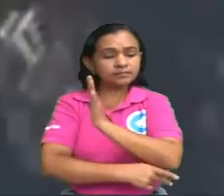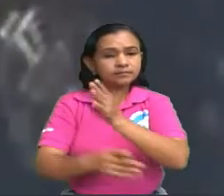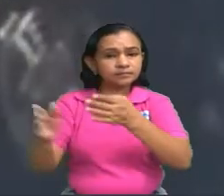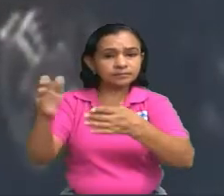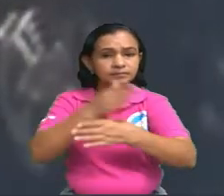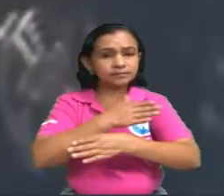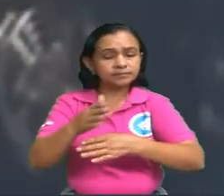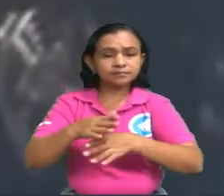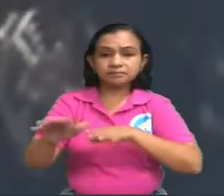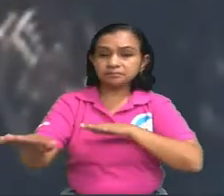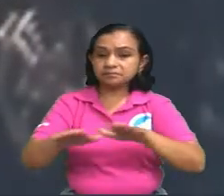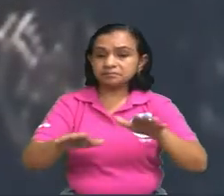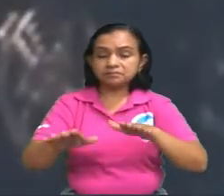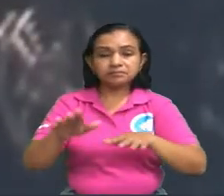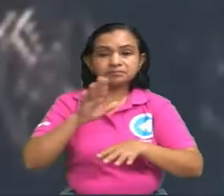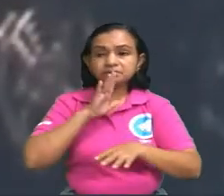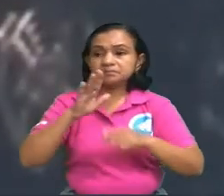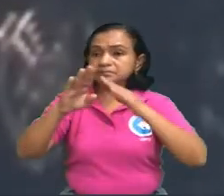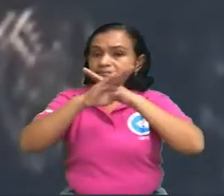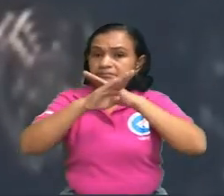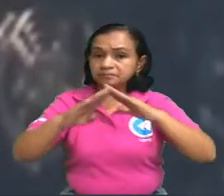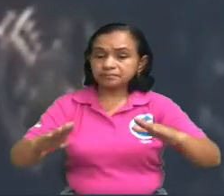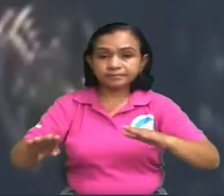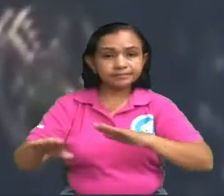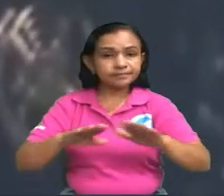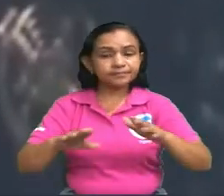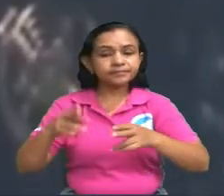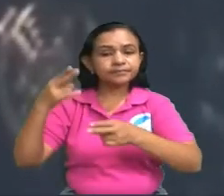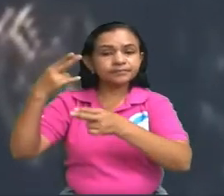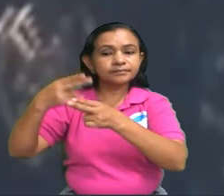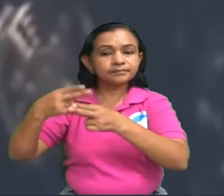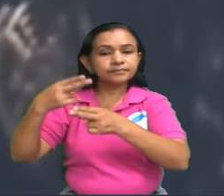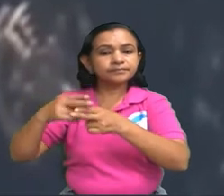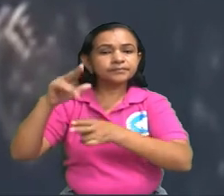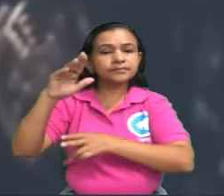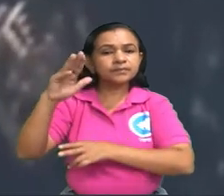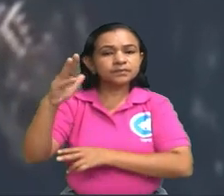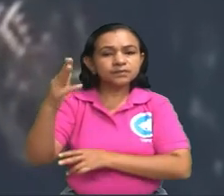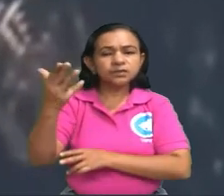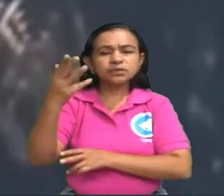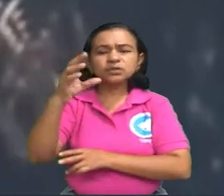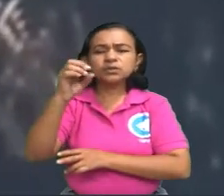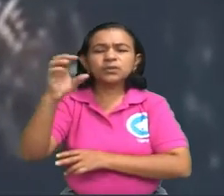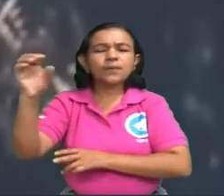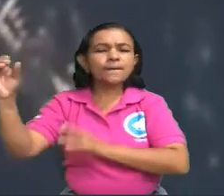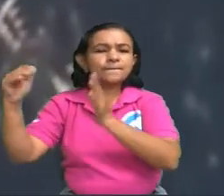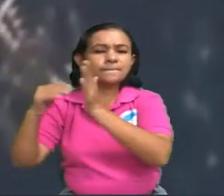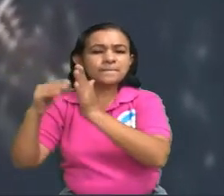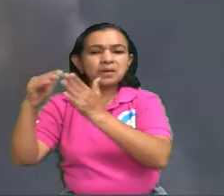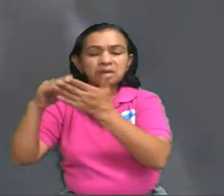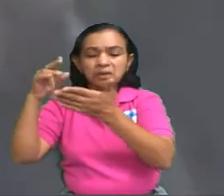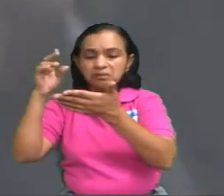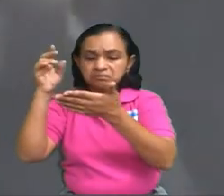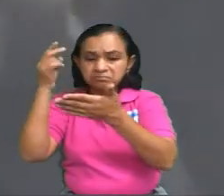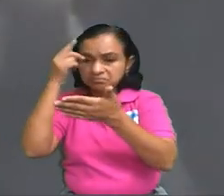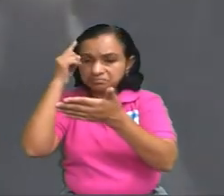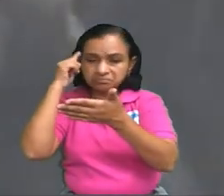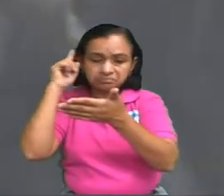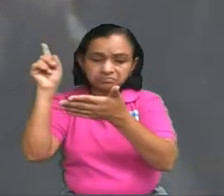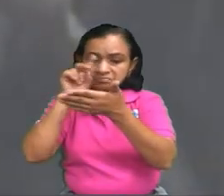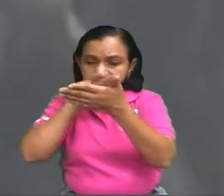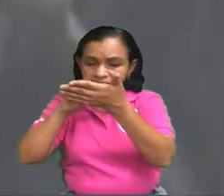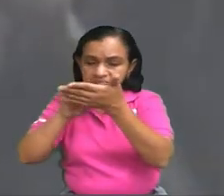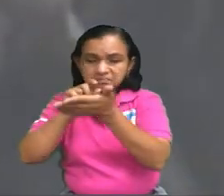No se puede hablar de paz en nombre de 900 millones de analfabetos.